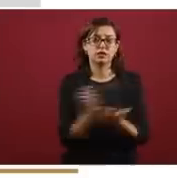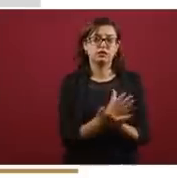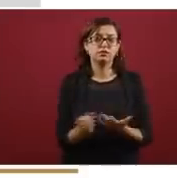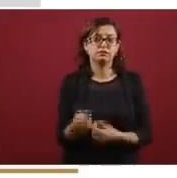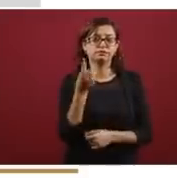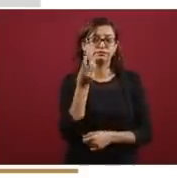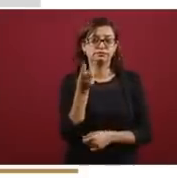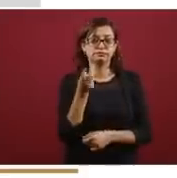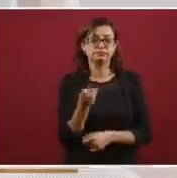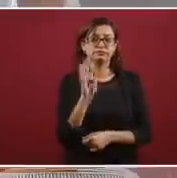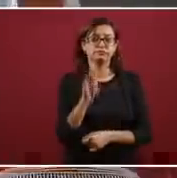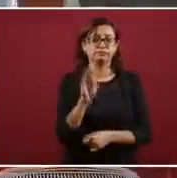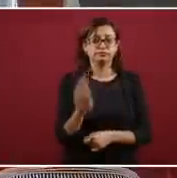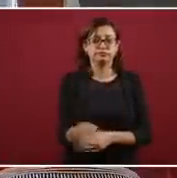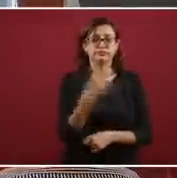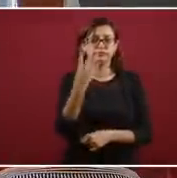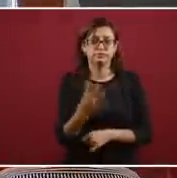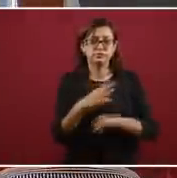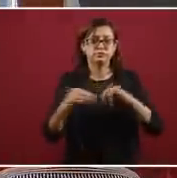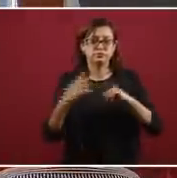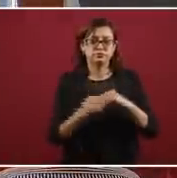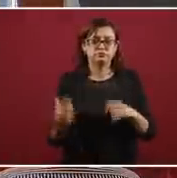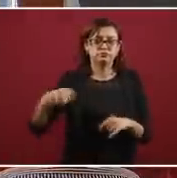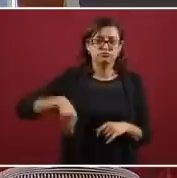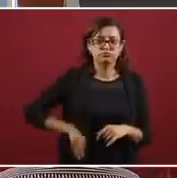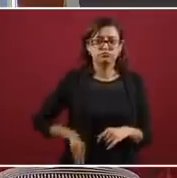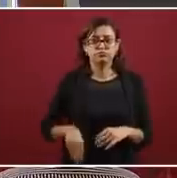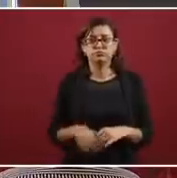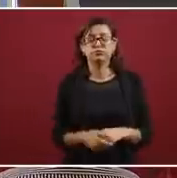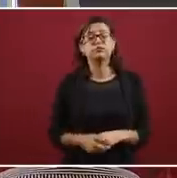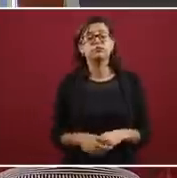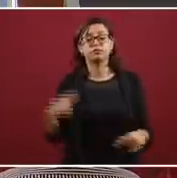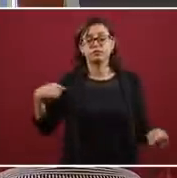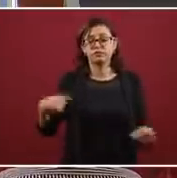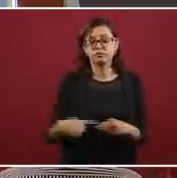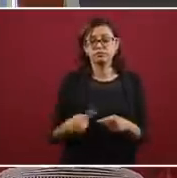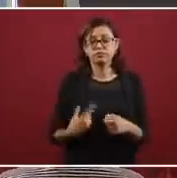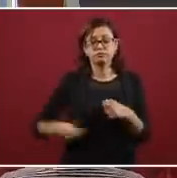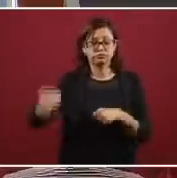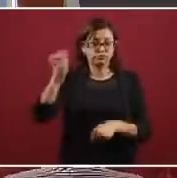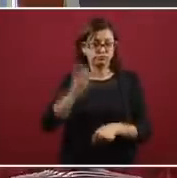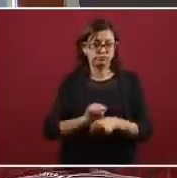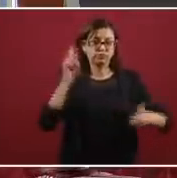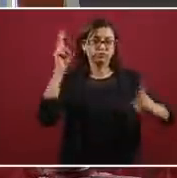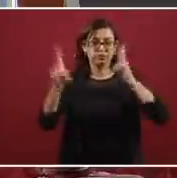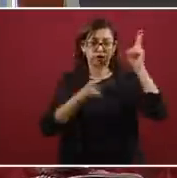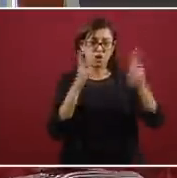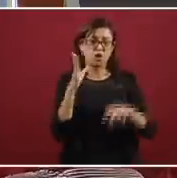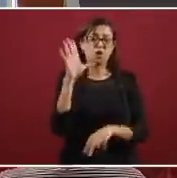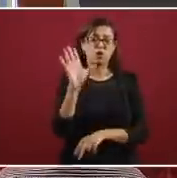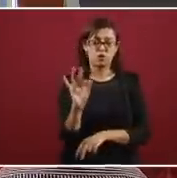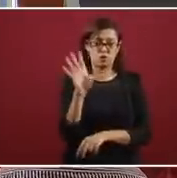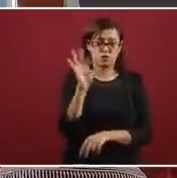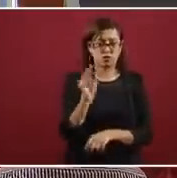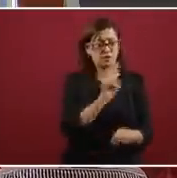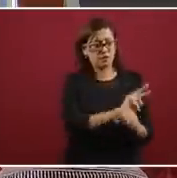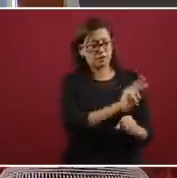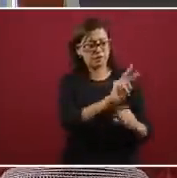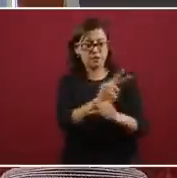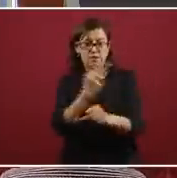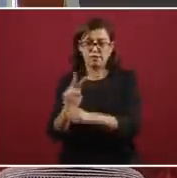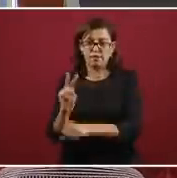3 pesos con 94 centavos. Esta semana realizamos 40